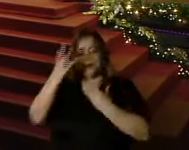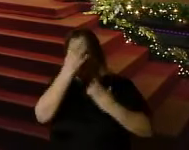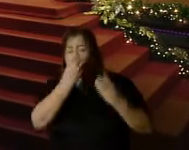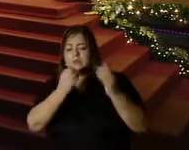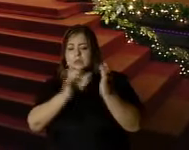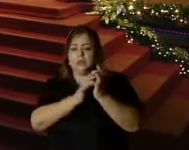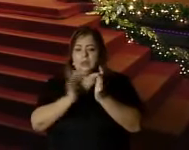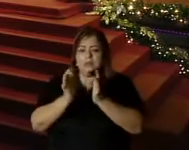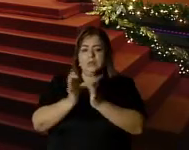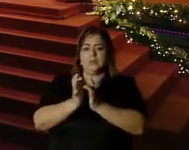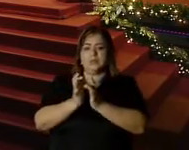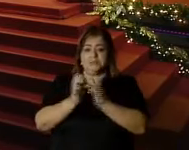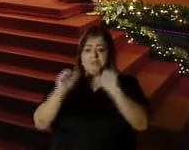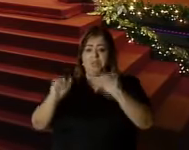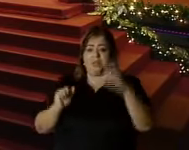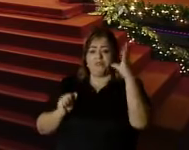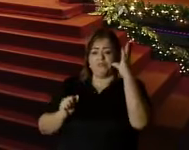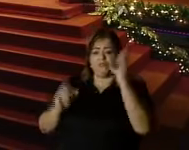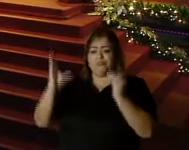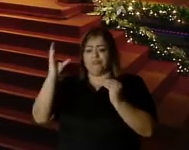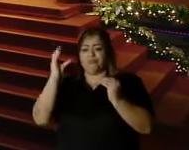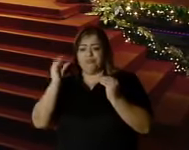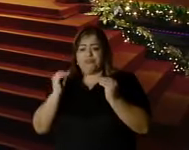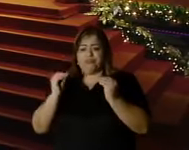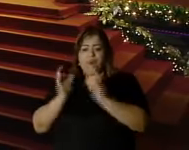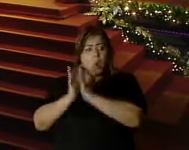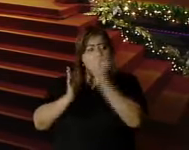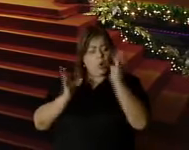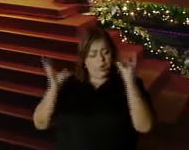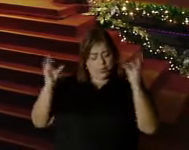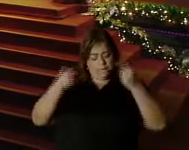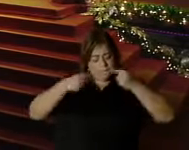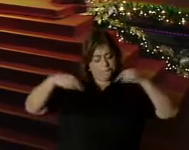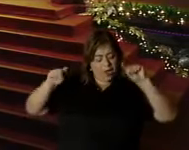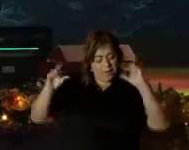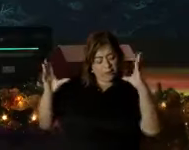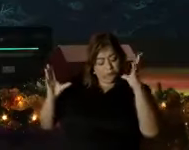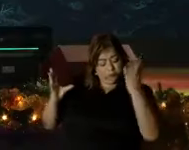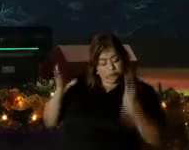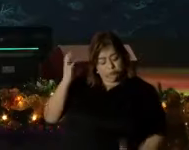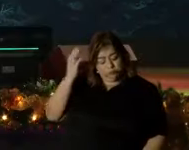Que se apague toda gloria, santo,